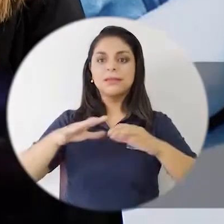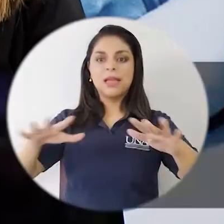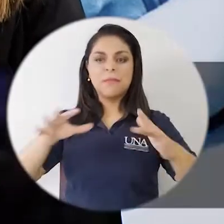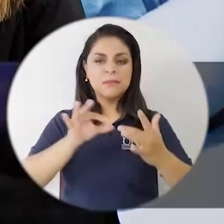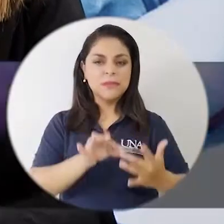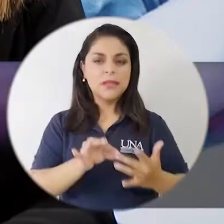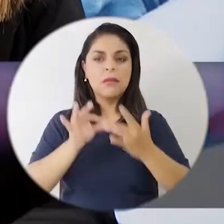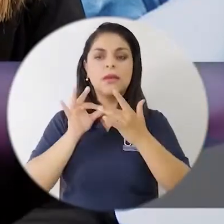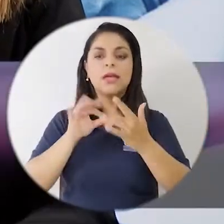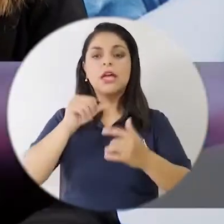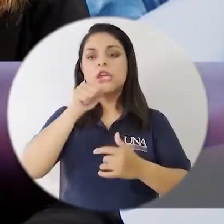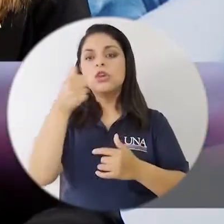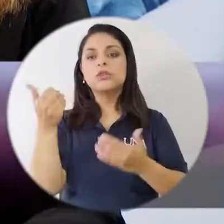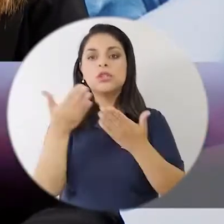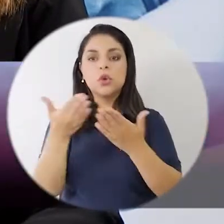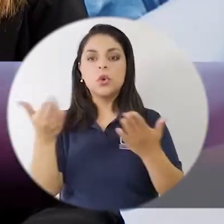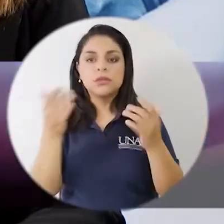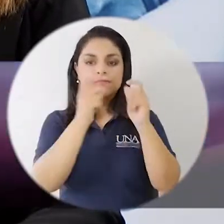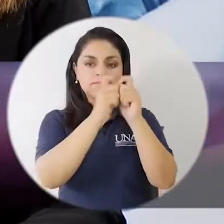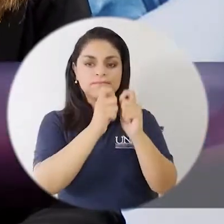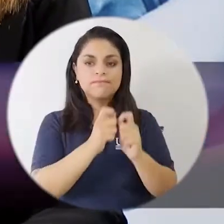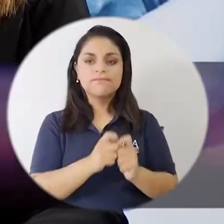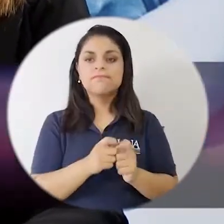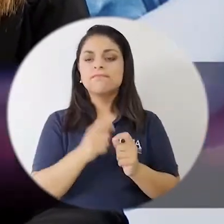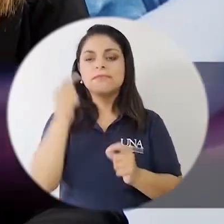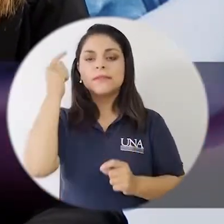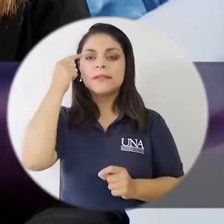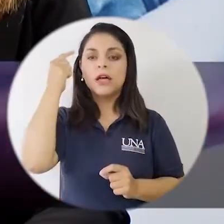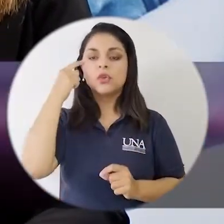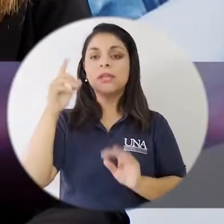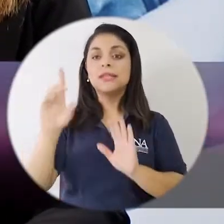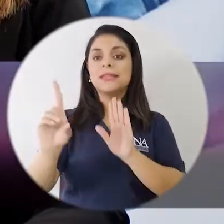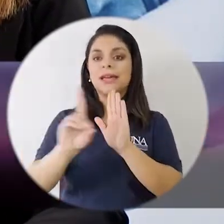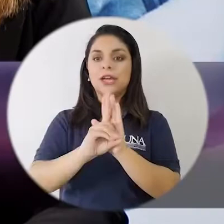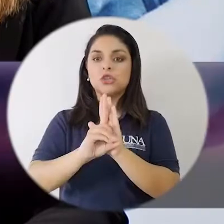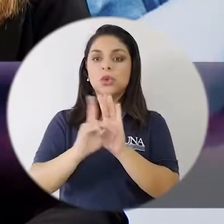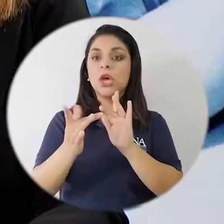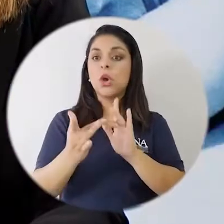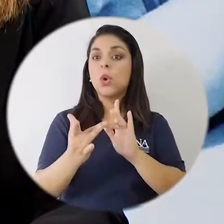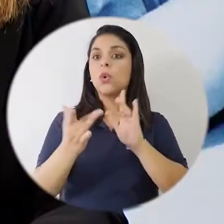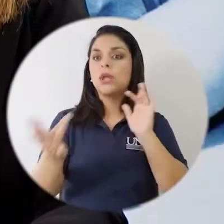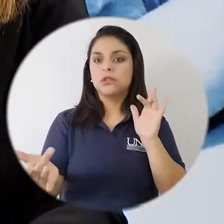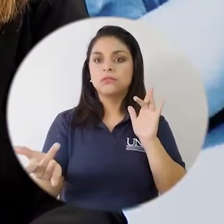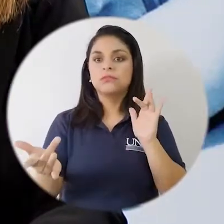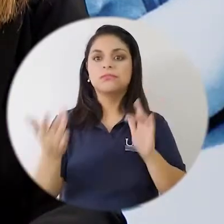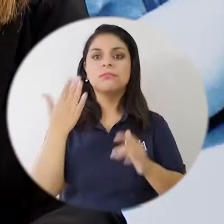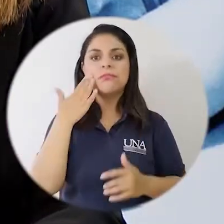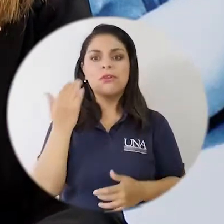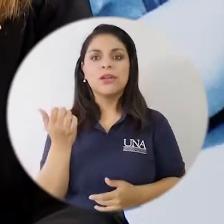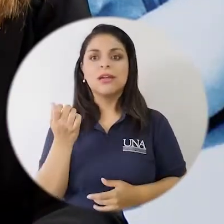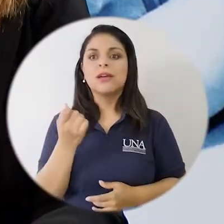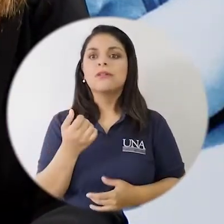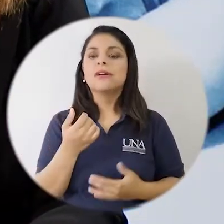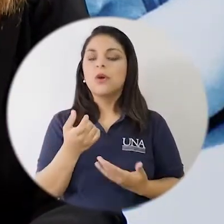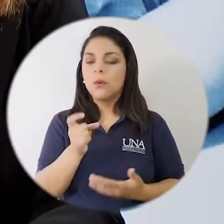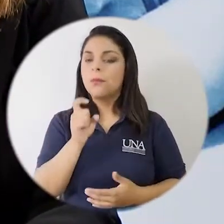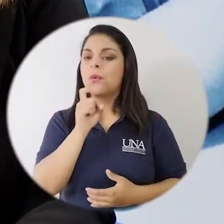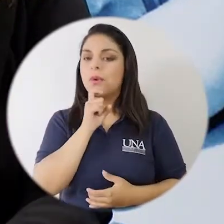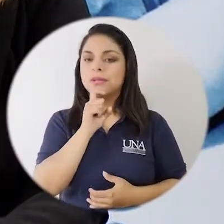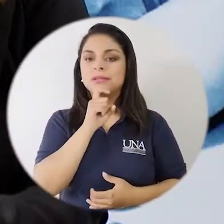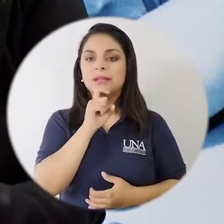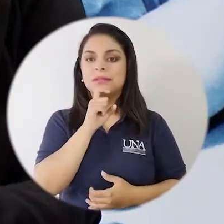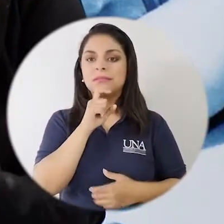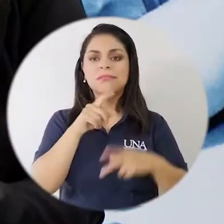entre otras cosas que estamos considerando, es ese tema, el derecho a la desconexión, porque ¿cómo cuesta? Entonces esas son como las cosas por las que la gente a veces